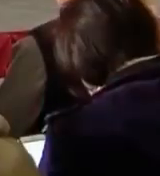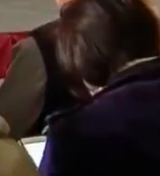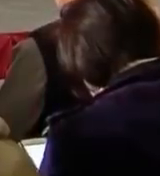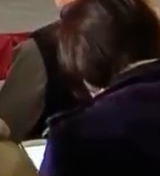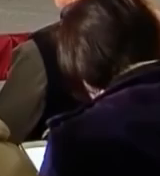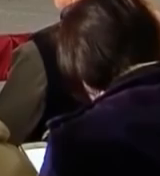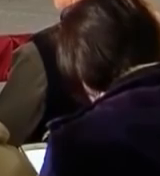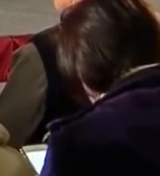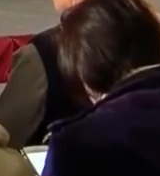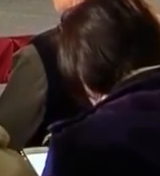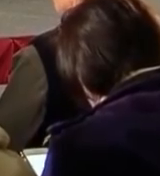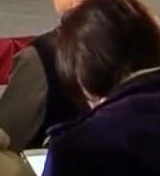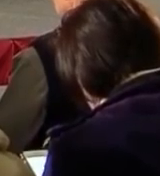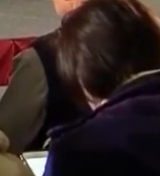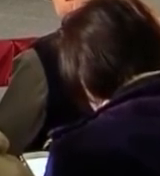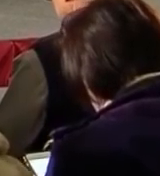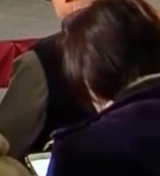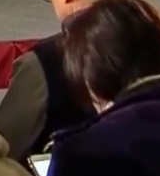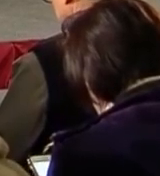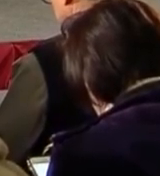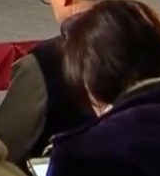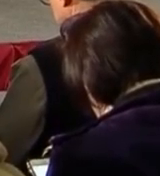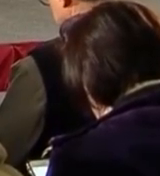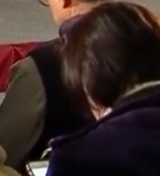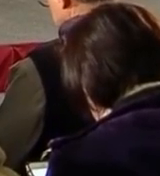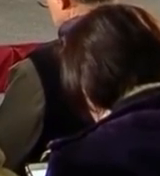El liberalismo es dejar hacer, dejar pasar.